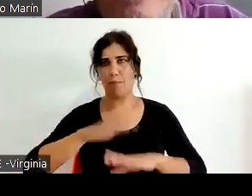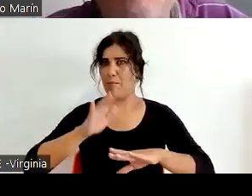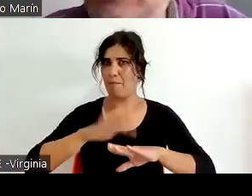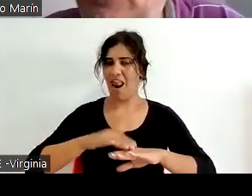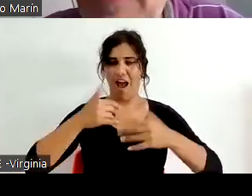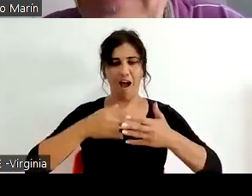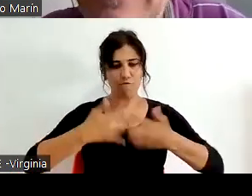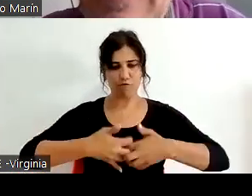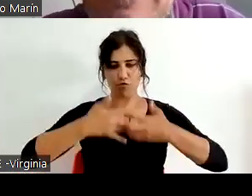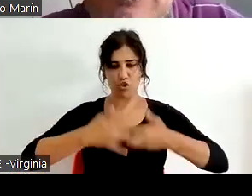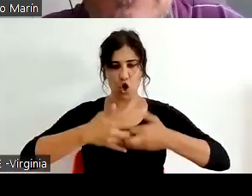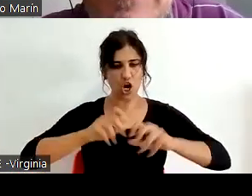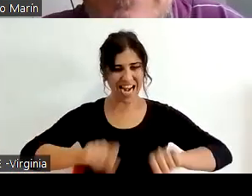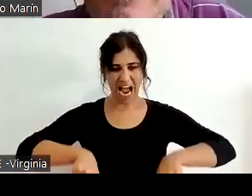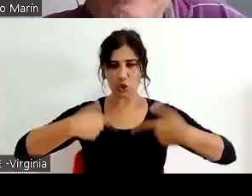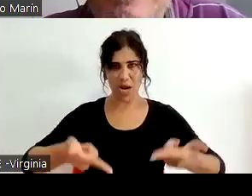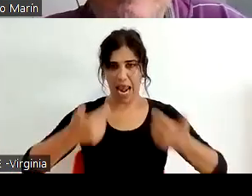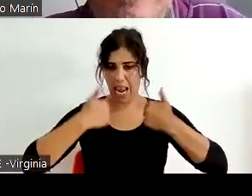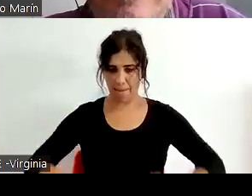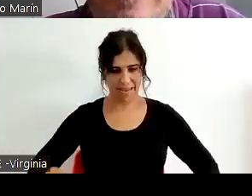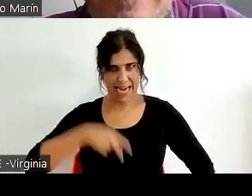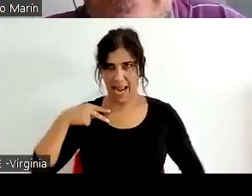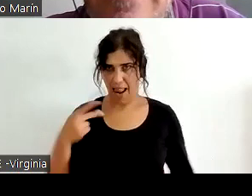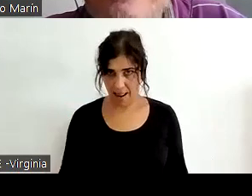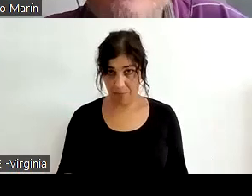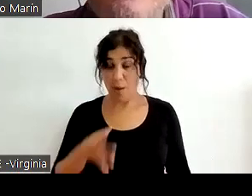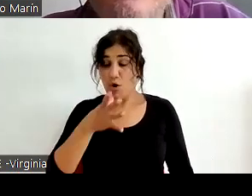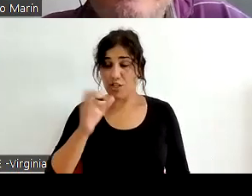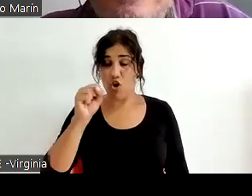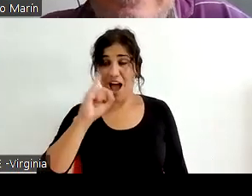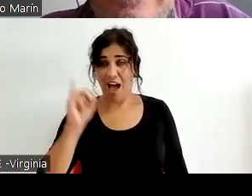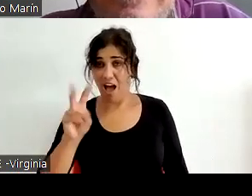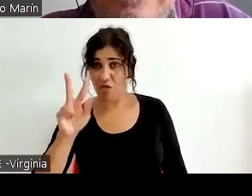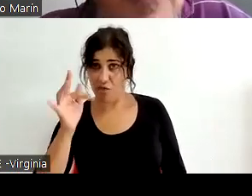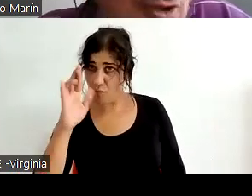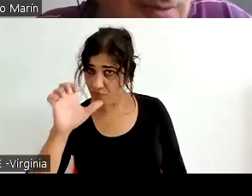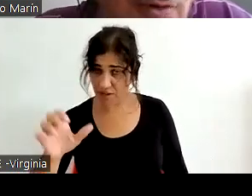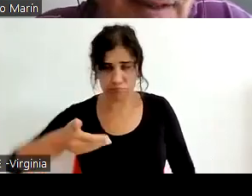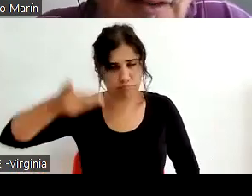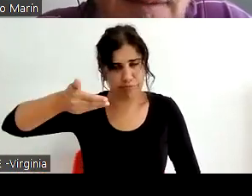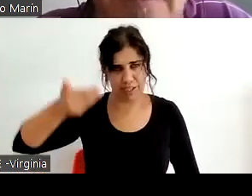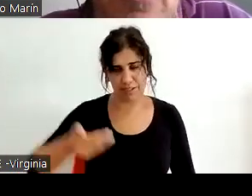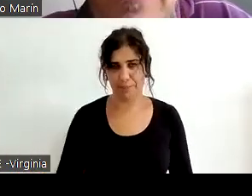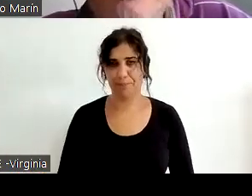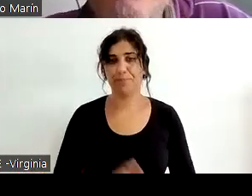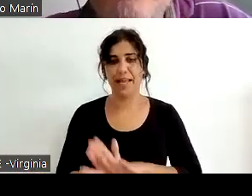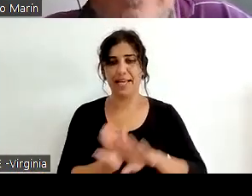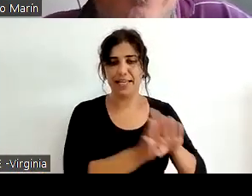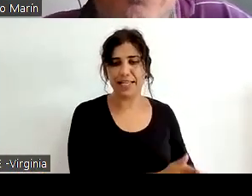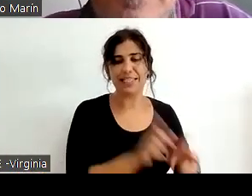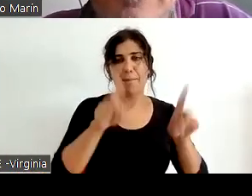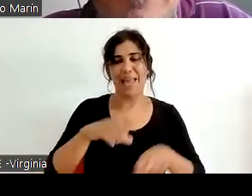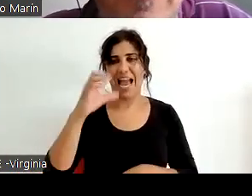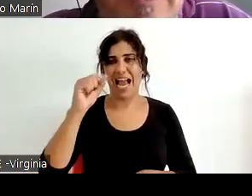orgánica general. Por lo tanto, la entrada de azufre es esencial. El calcio lo podemos obtener, sabéis, de los lácteos, de